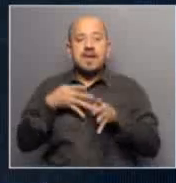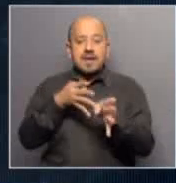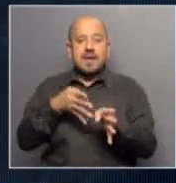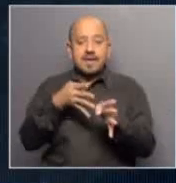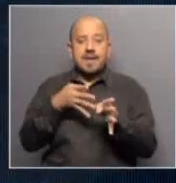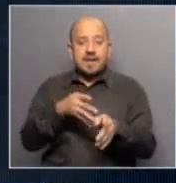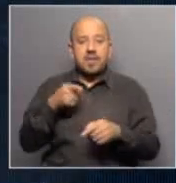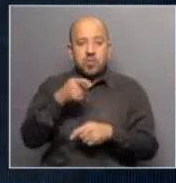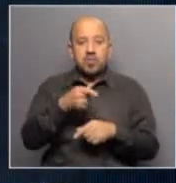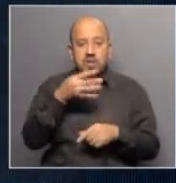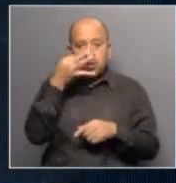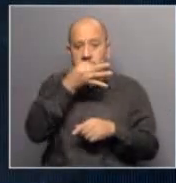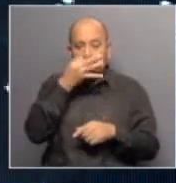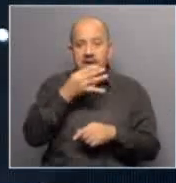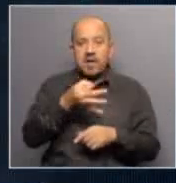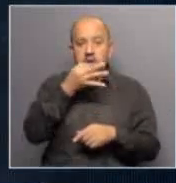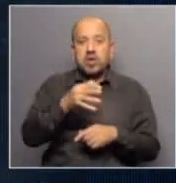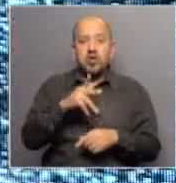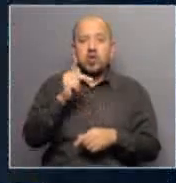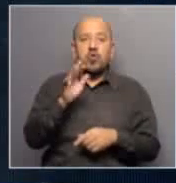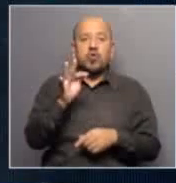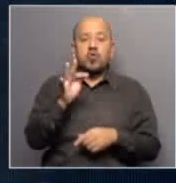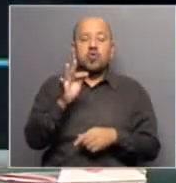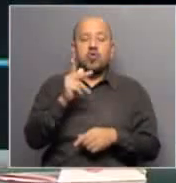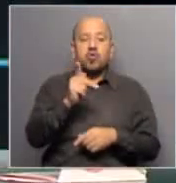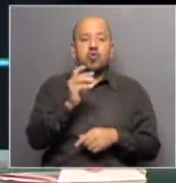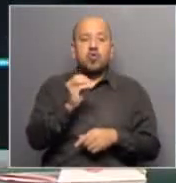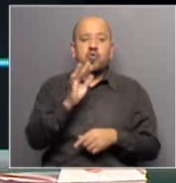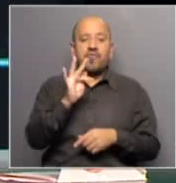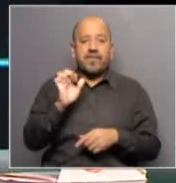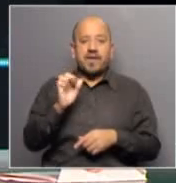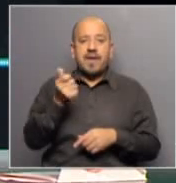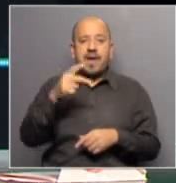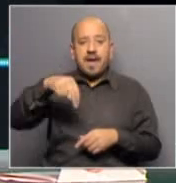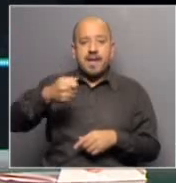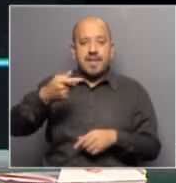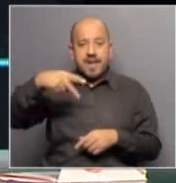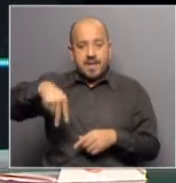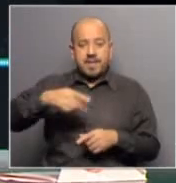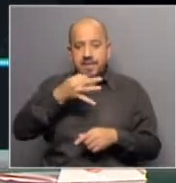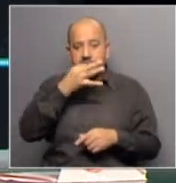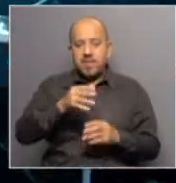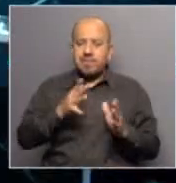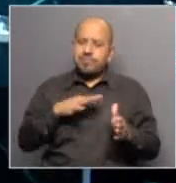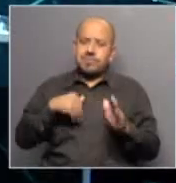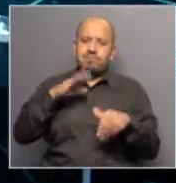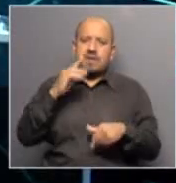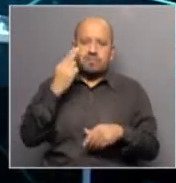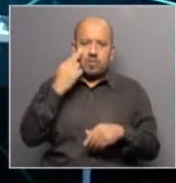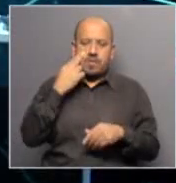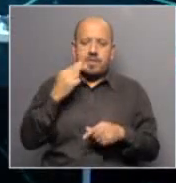ha dicho Kofi Annan, ha causado más daños que las drogas mismas. Entonces, en el